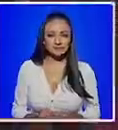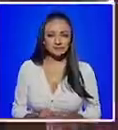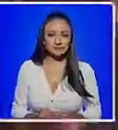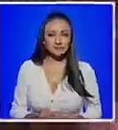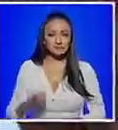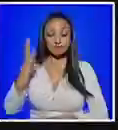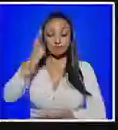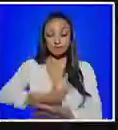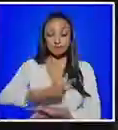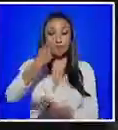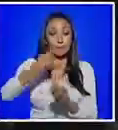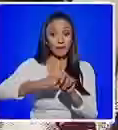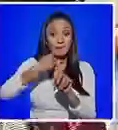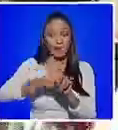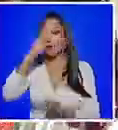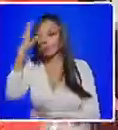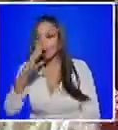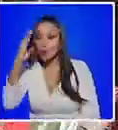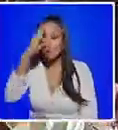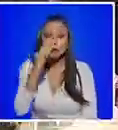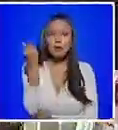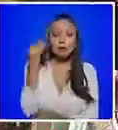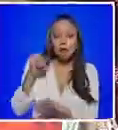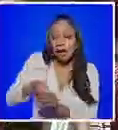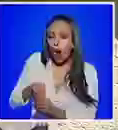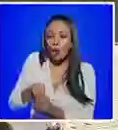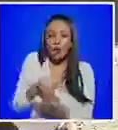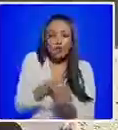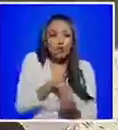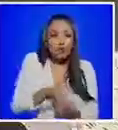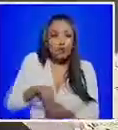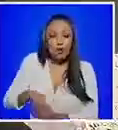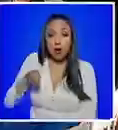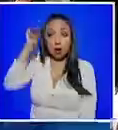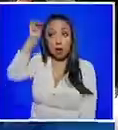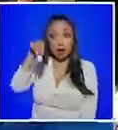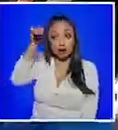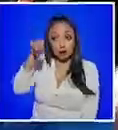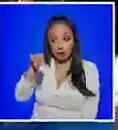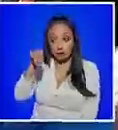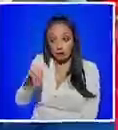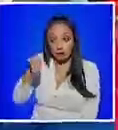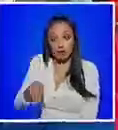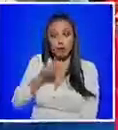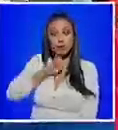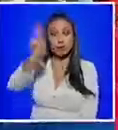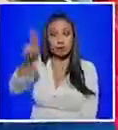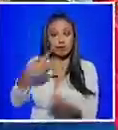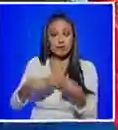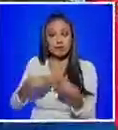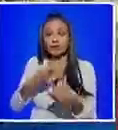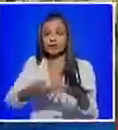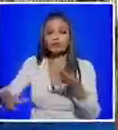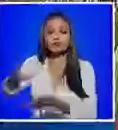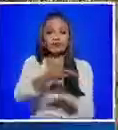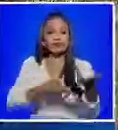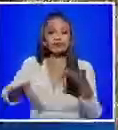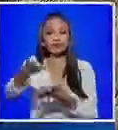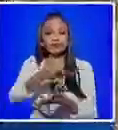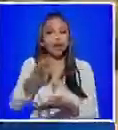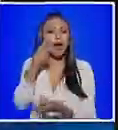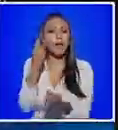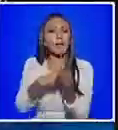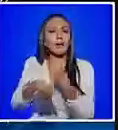Es día de feria y tiempo de buscar el ahorro. Todos los martes en el Mercado de las Cuadras en el sur de Quito se ofrece una alternativa para